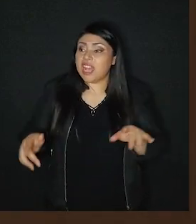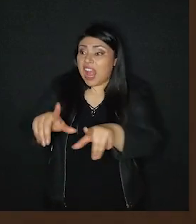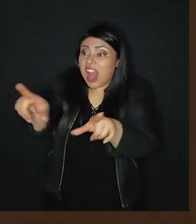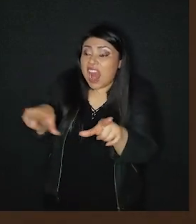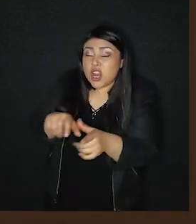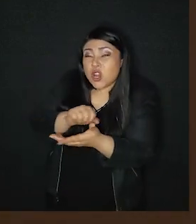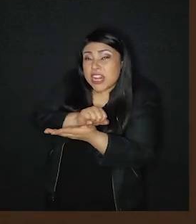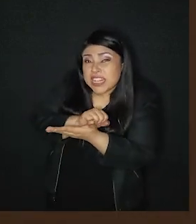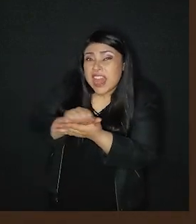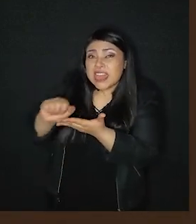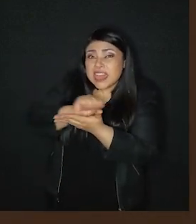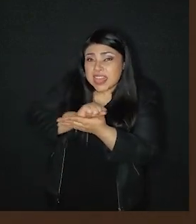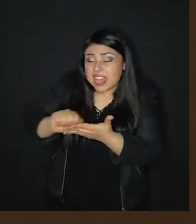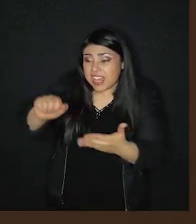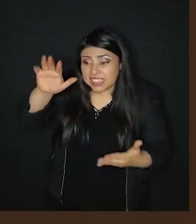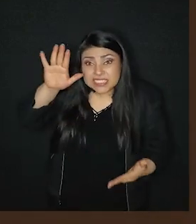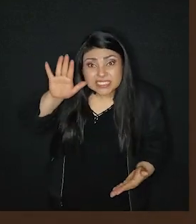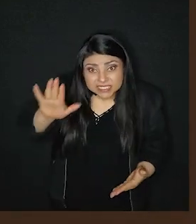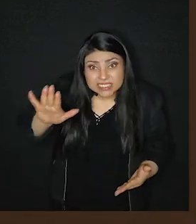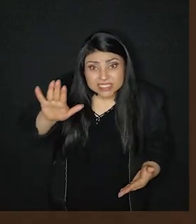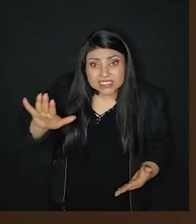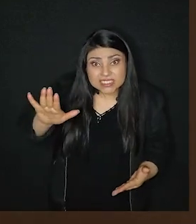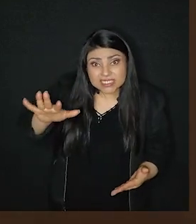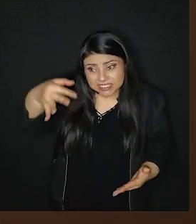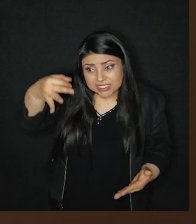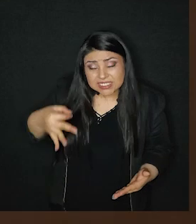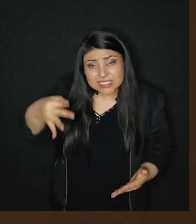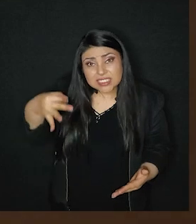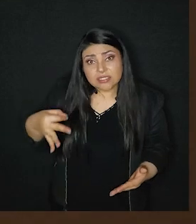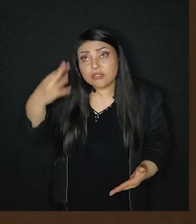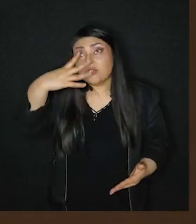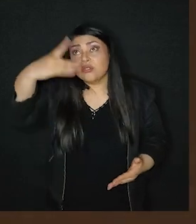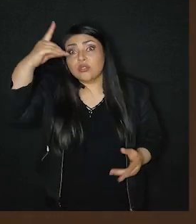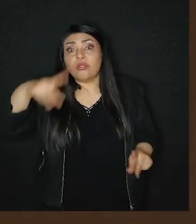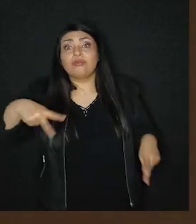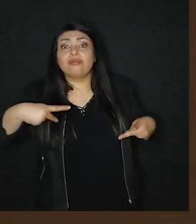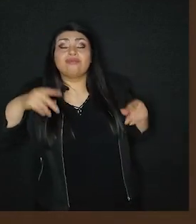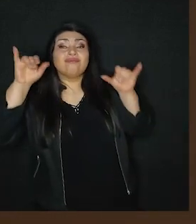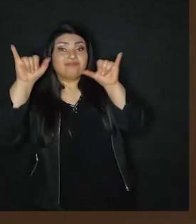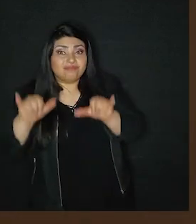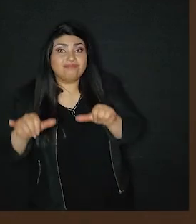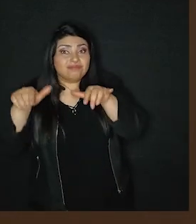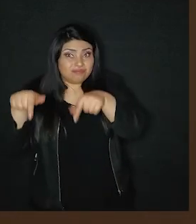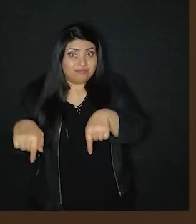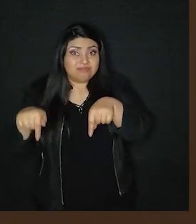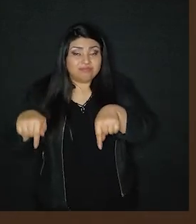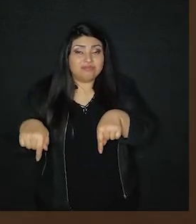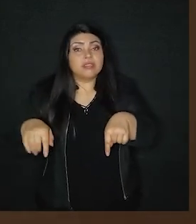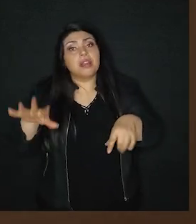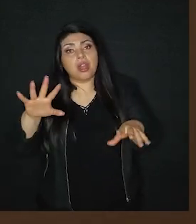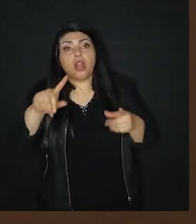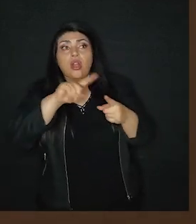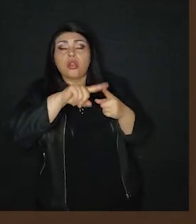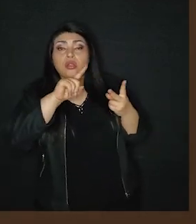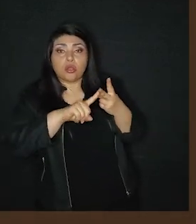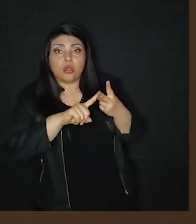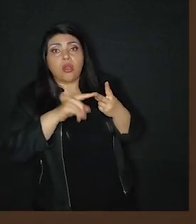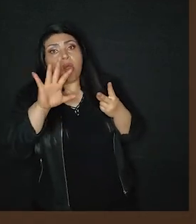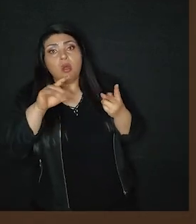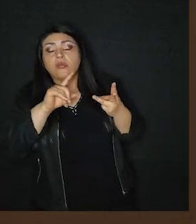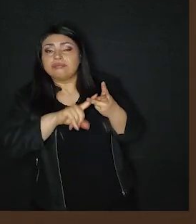santísimo donde habitaba Dios sí y donde dos o tres